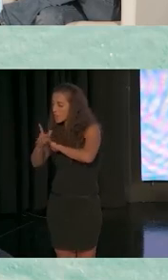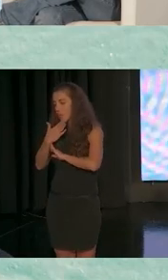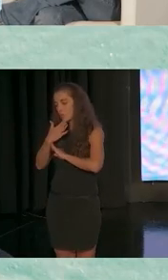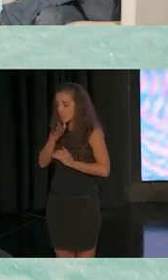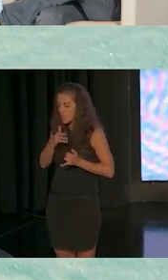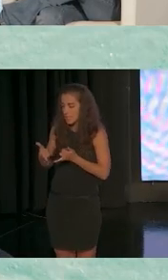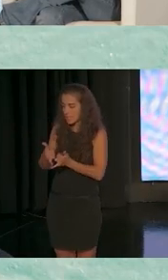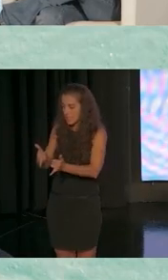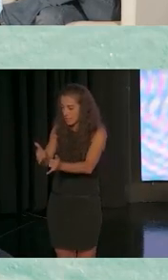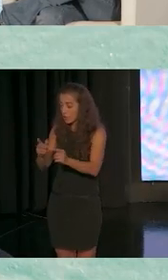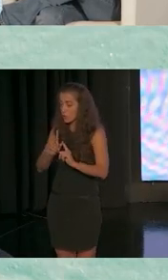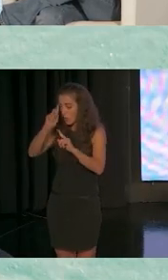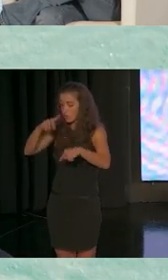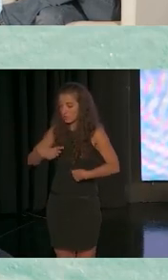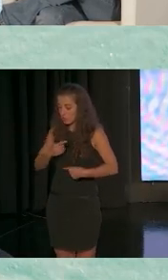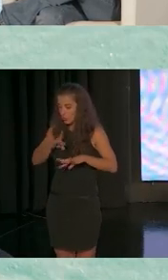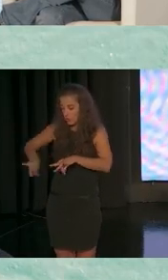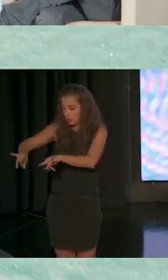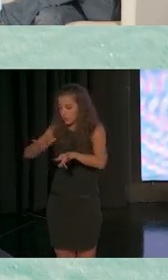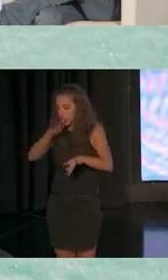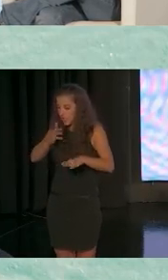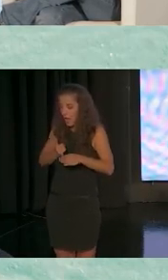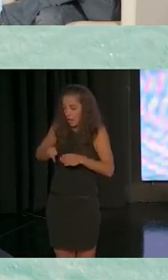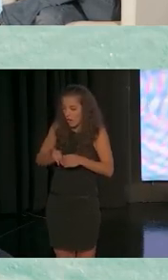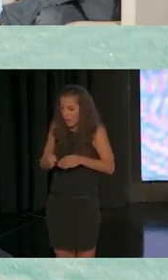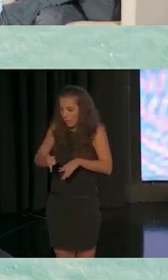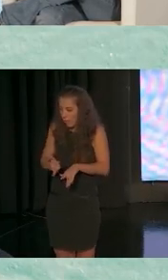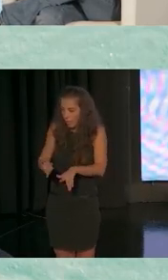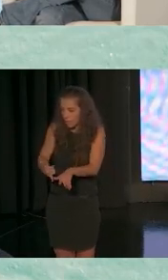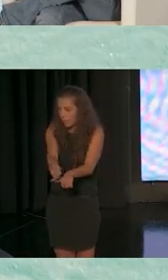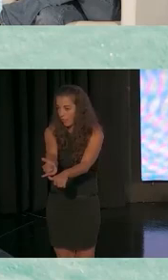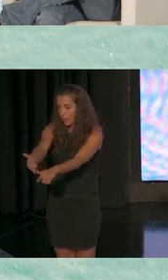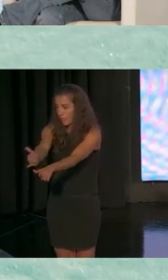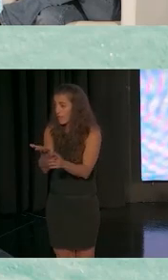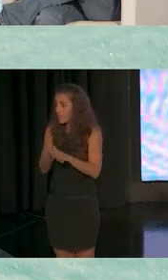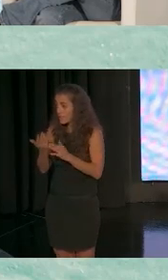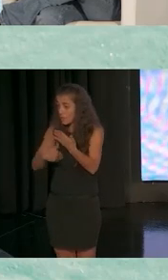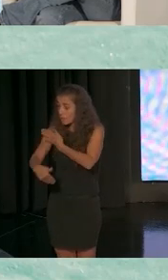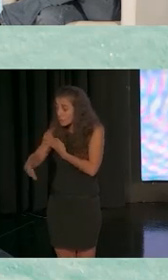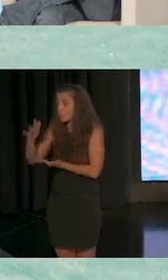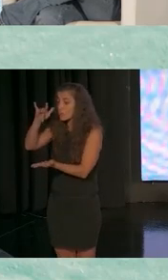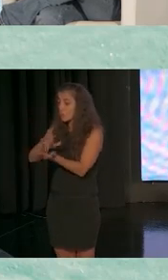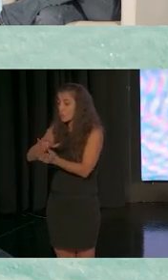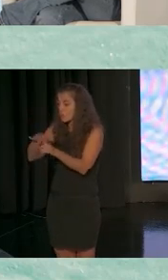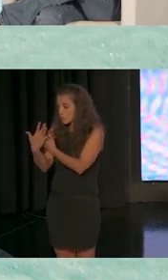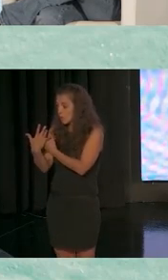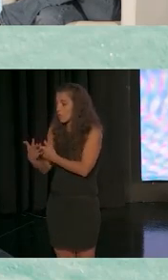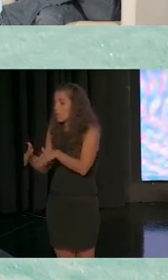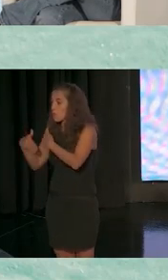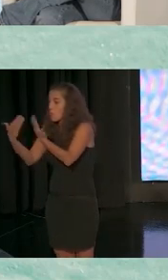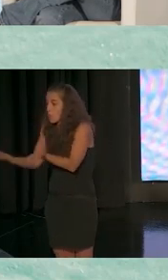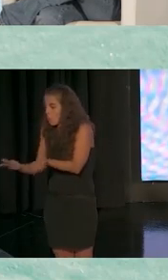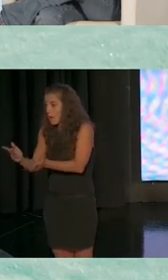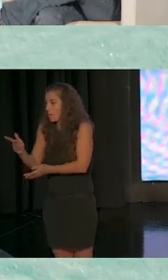construyendo su propio cauce y no es posible predecir de esta manera El Punto Final desde el punto